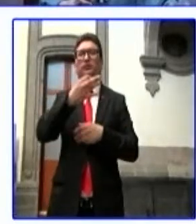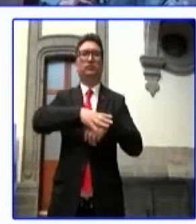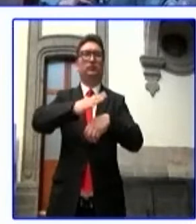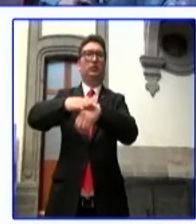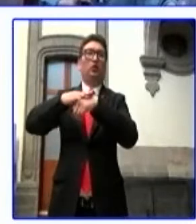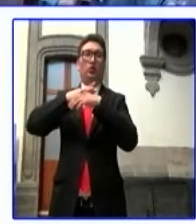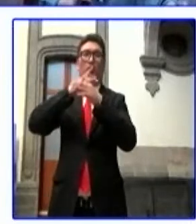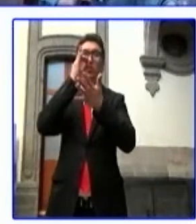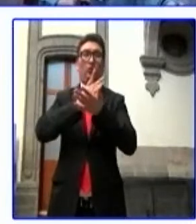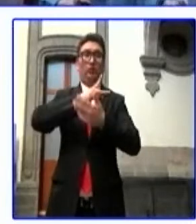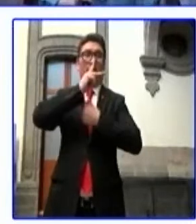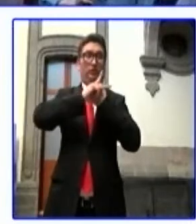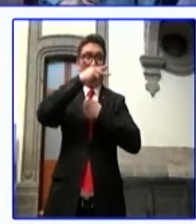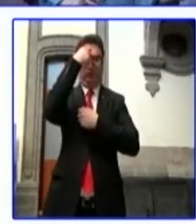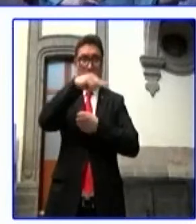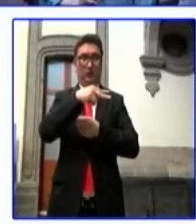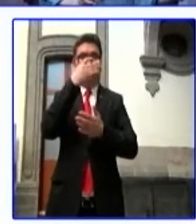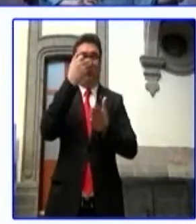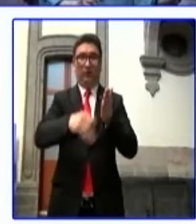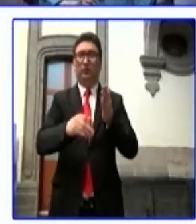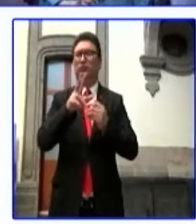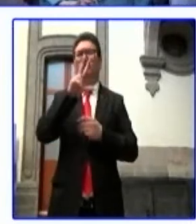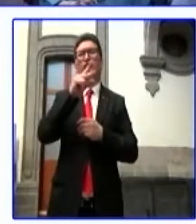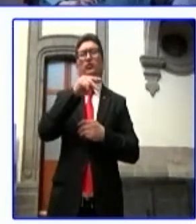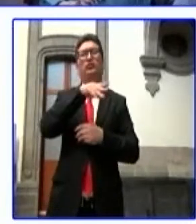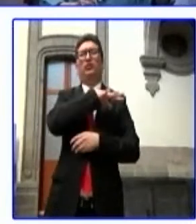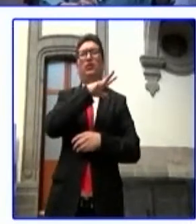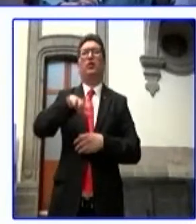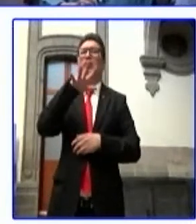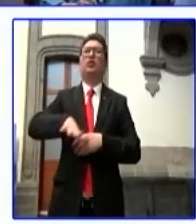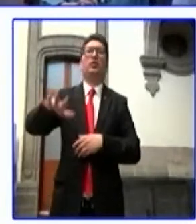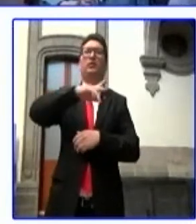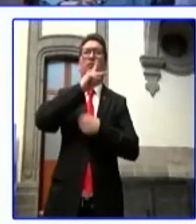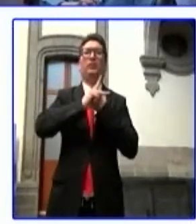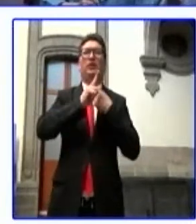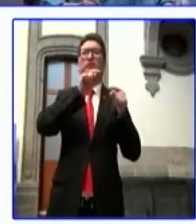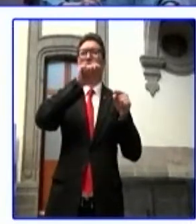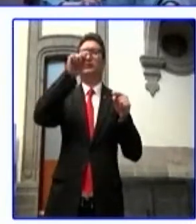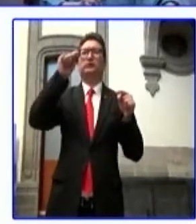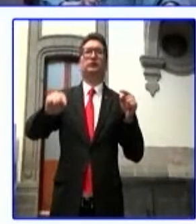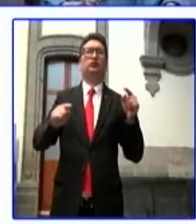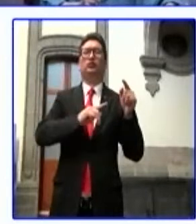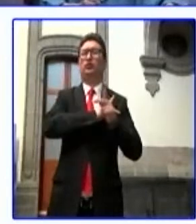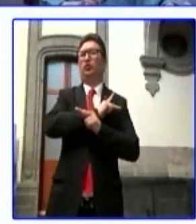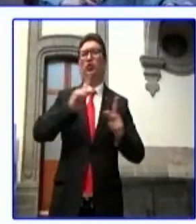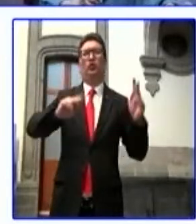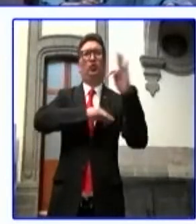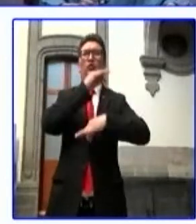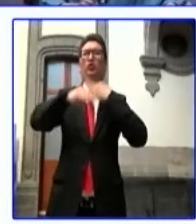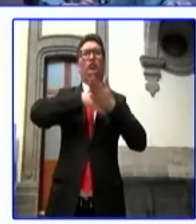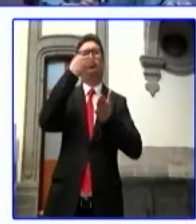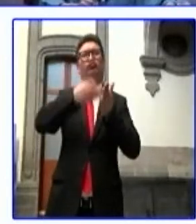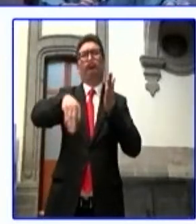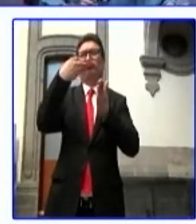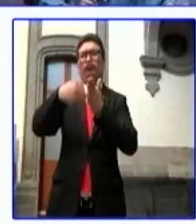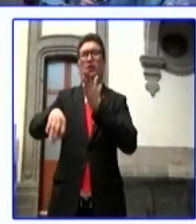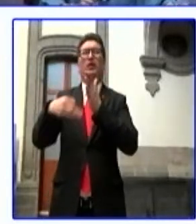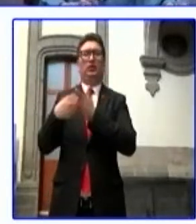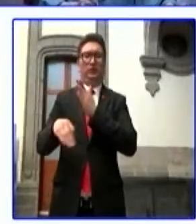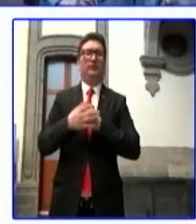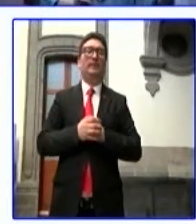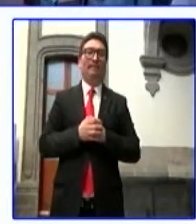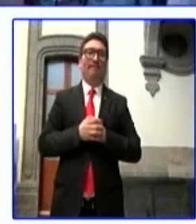solamente nuestro país. En términos generales, todos los países tienen claroscuros. Es